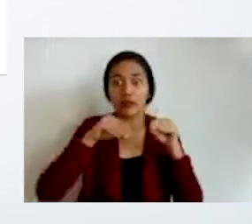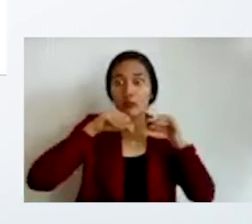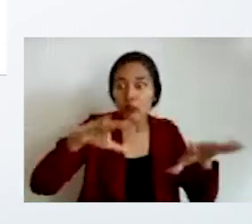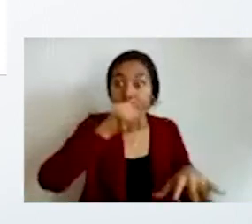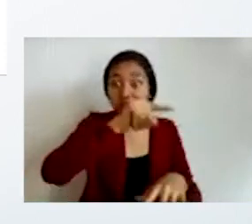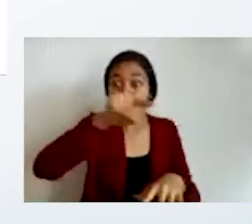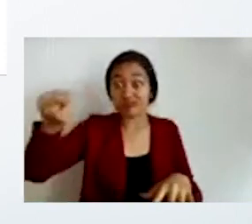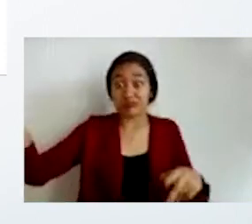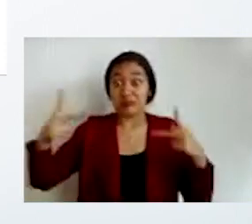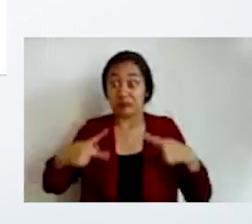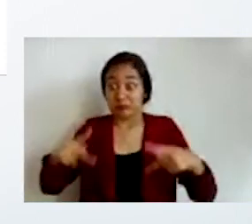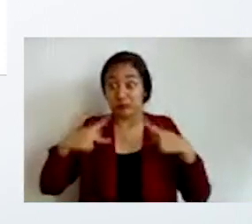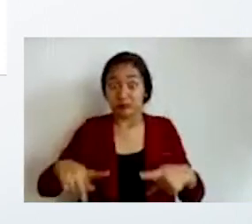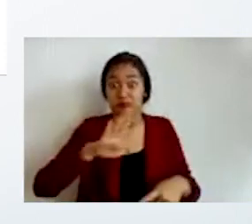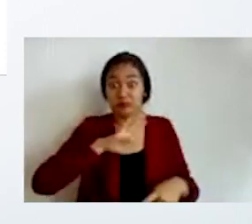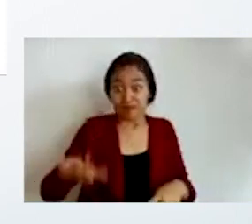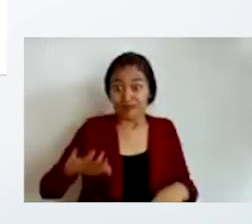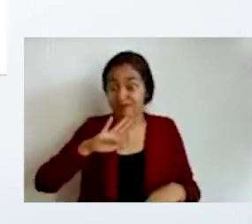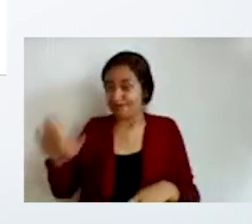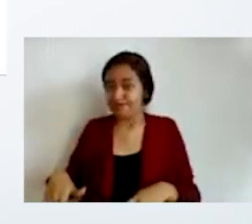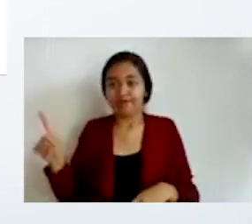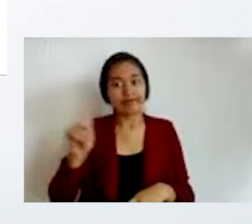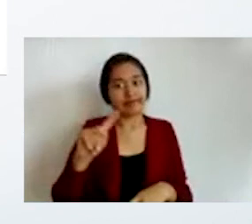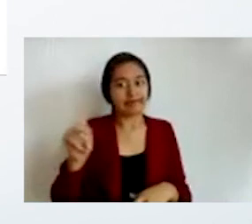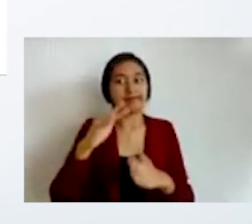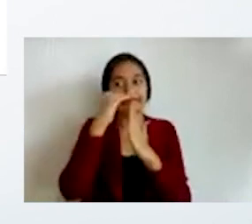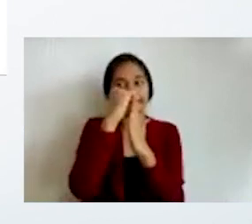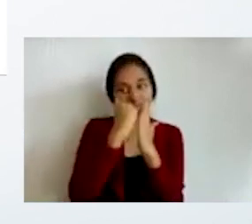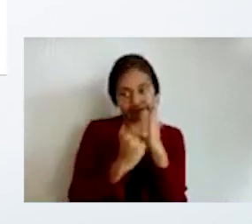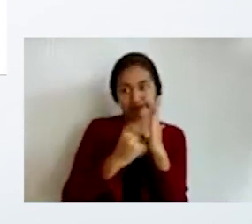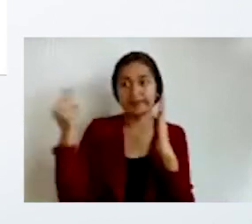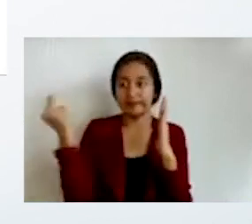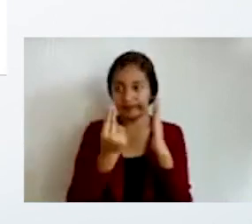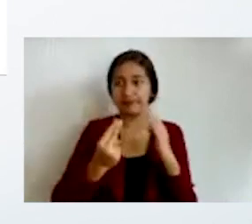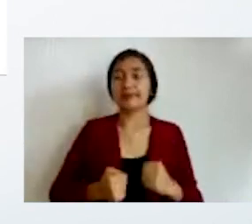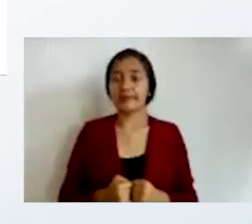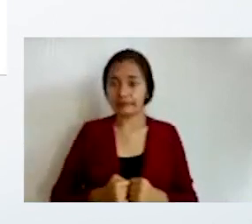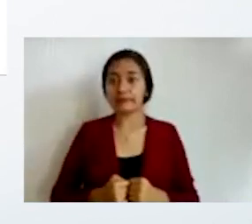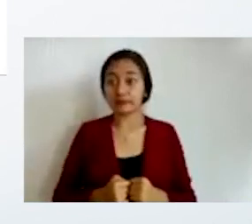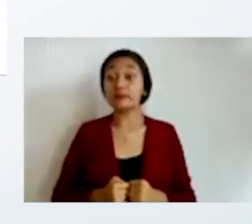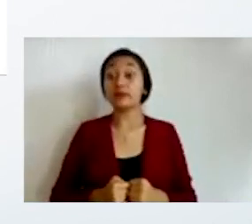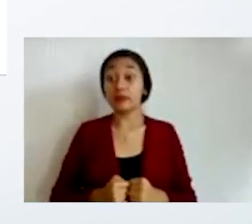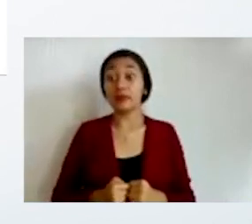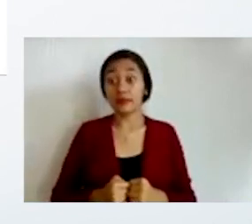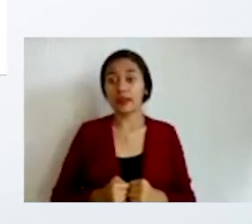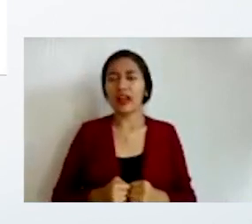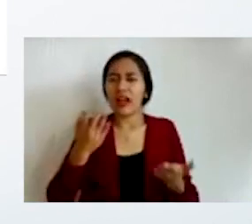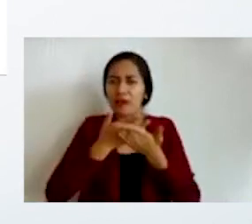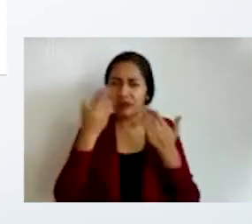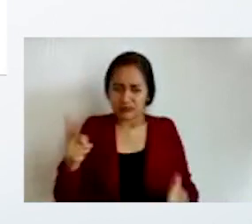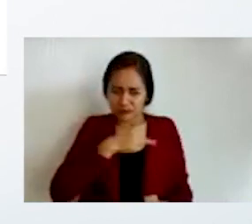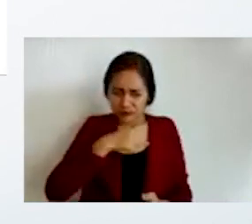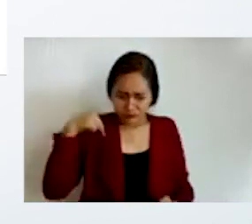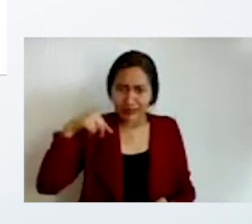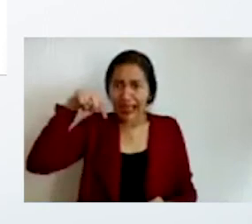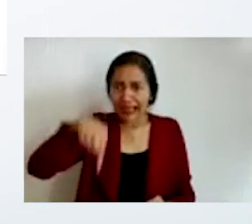un aumento también exponencial de las muertes. Entonces, ¿cómo lograríamos